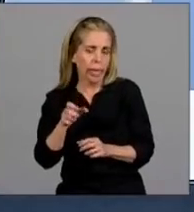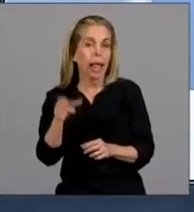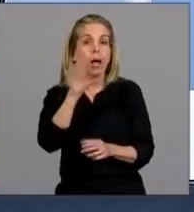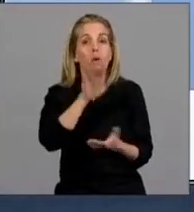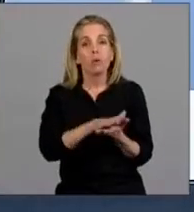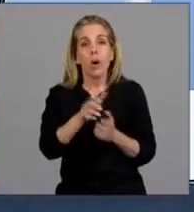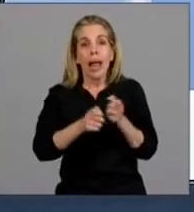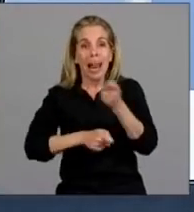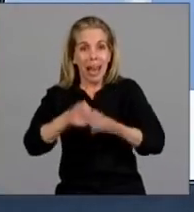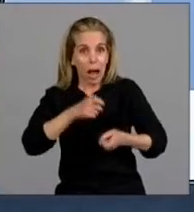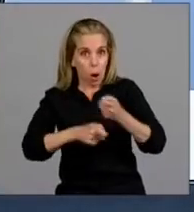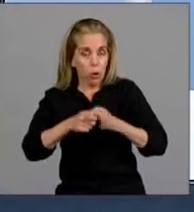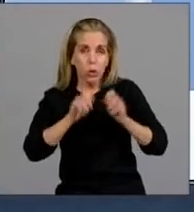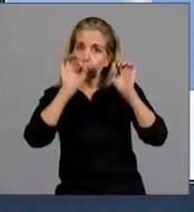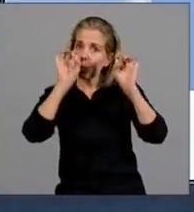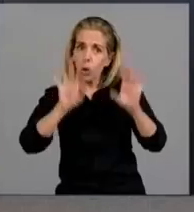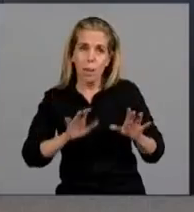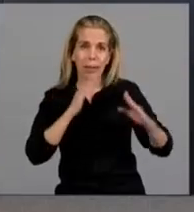comercio estrictamente barrial.